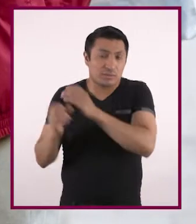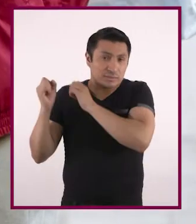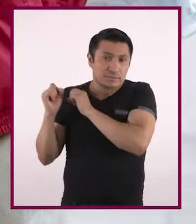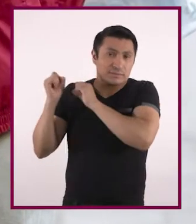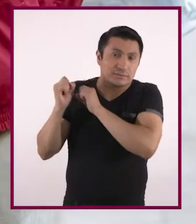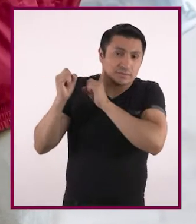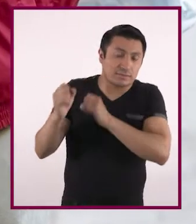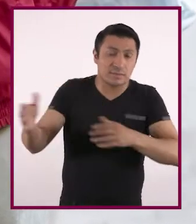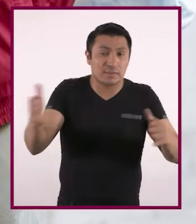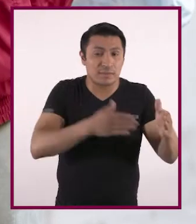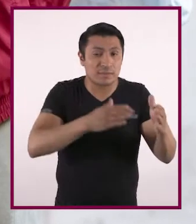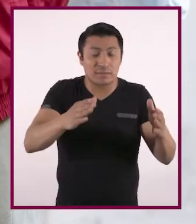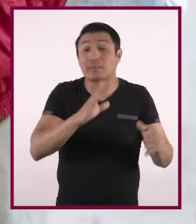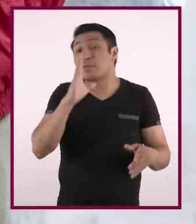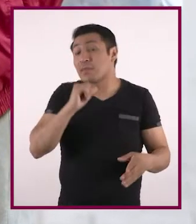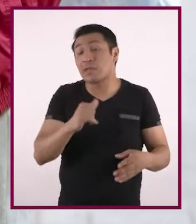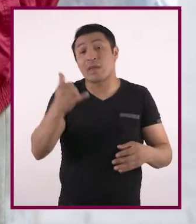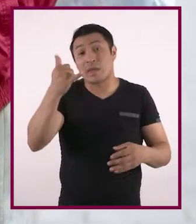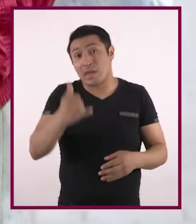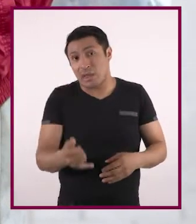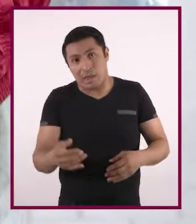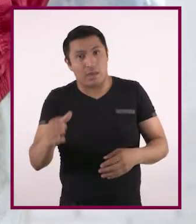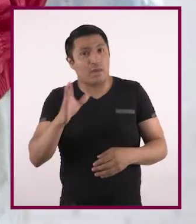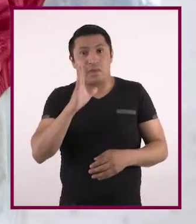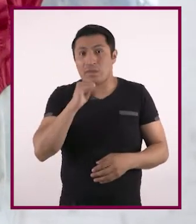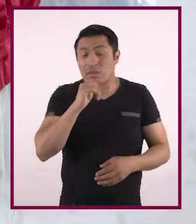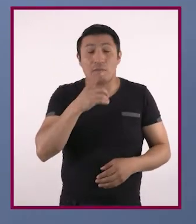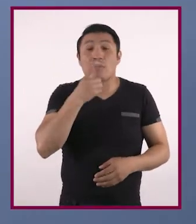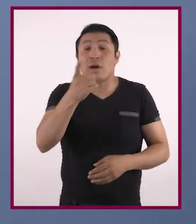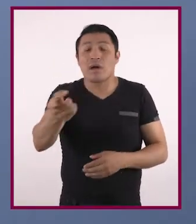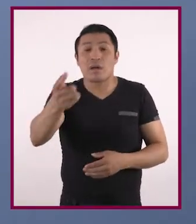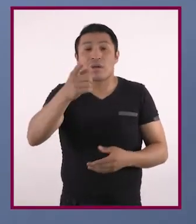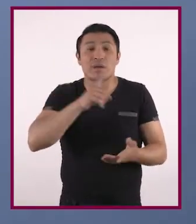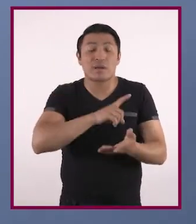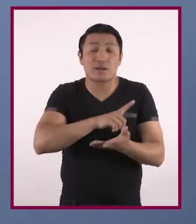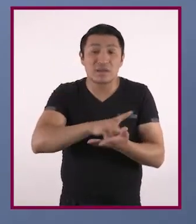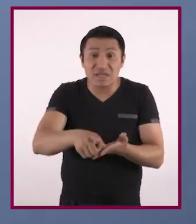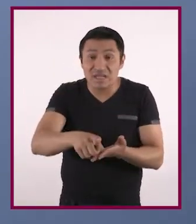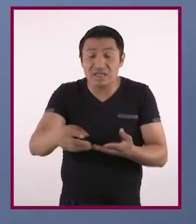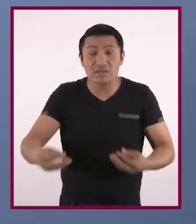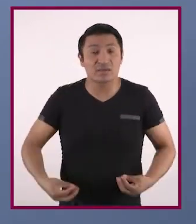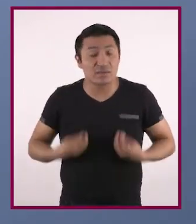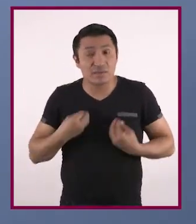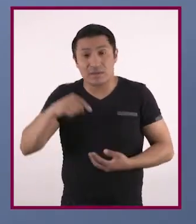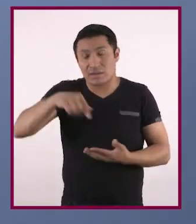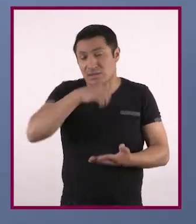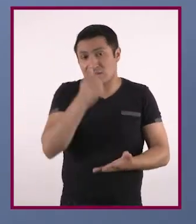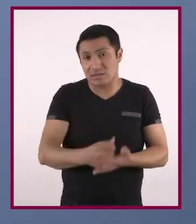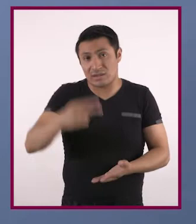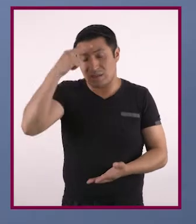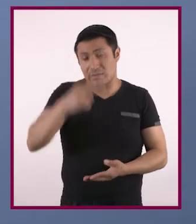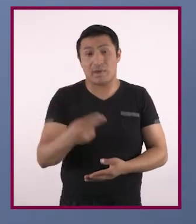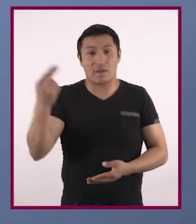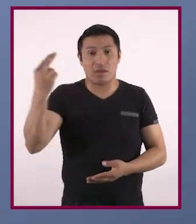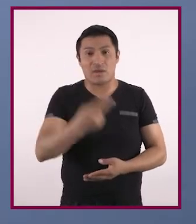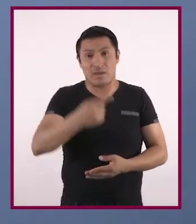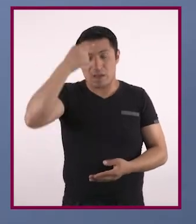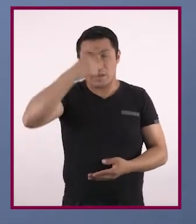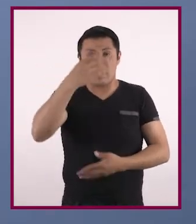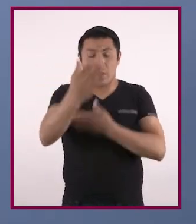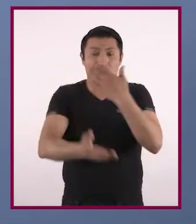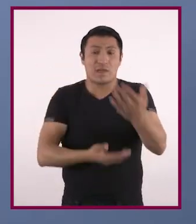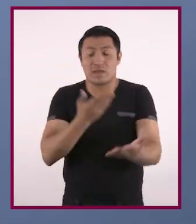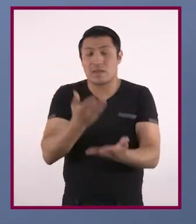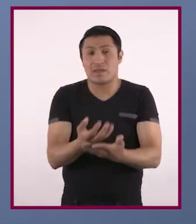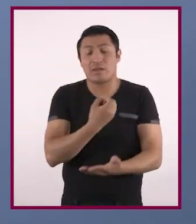cocinar y, no menos importante, no pueden referir un domicilio. En la Ciudad de México, el domicilio es un requisito para contar con servicios